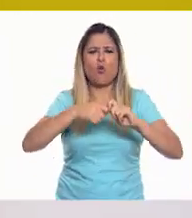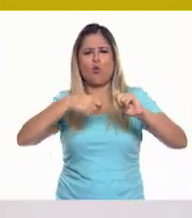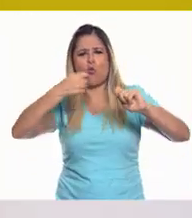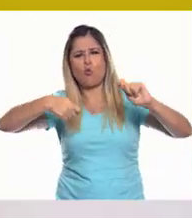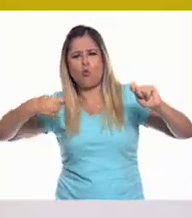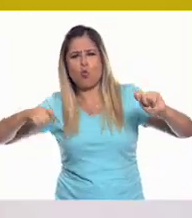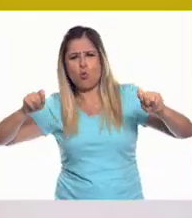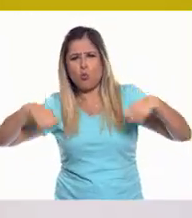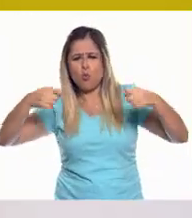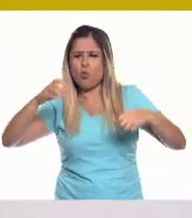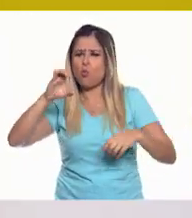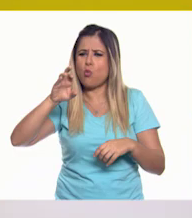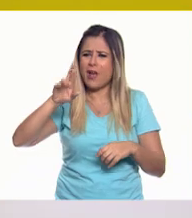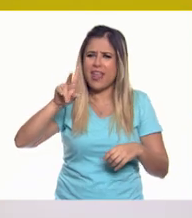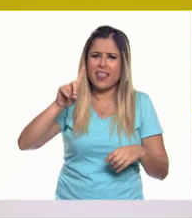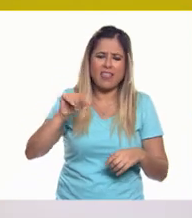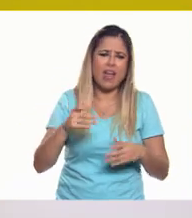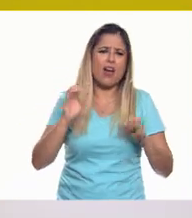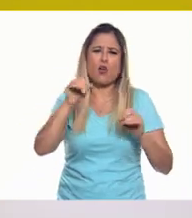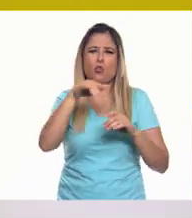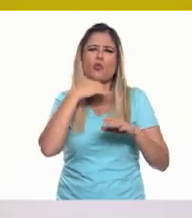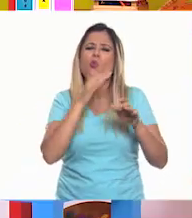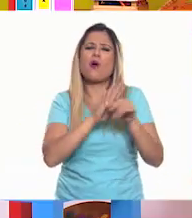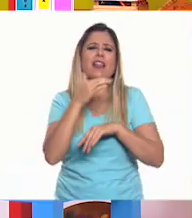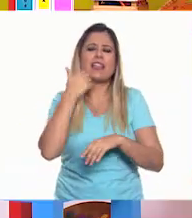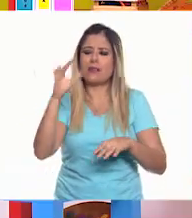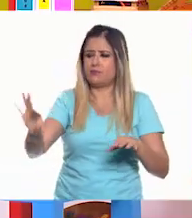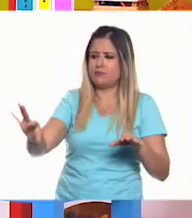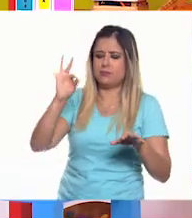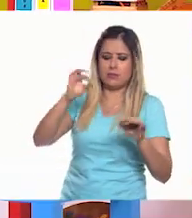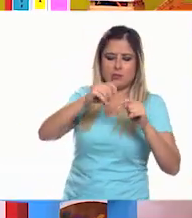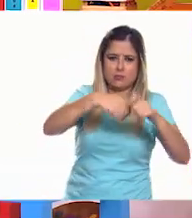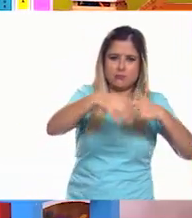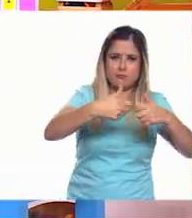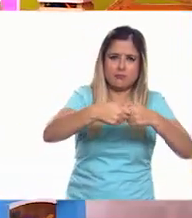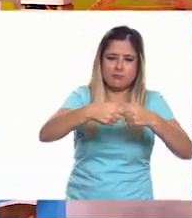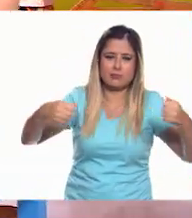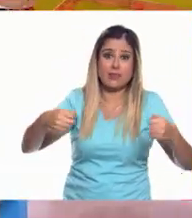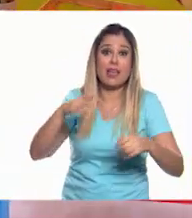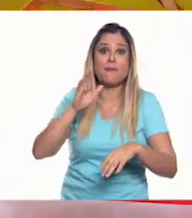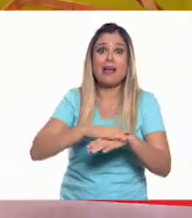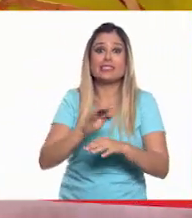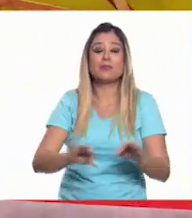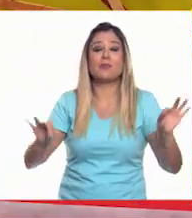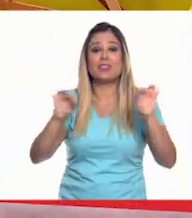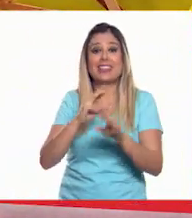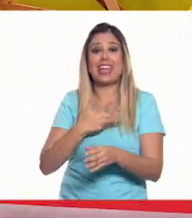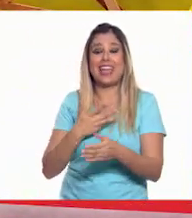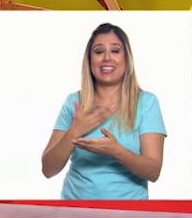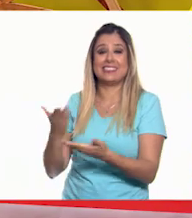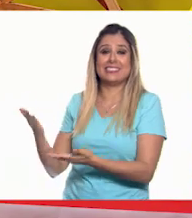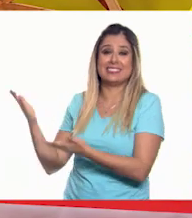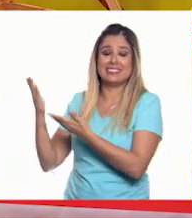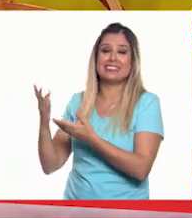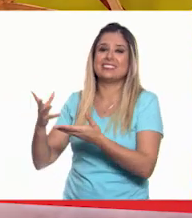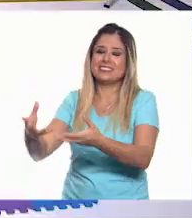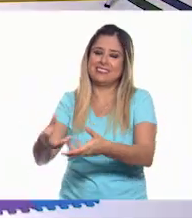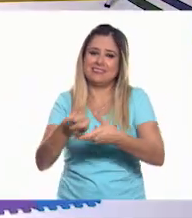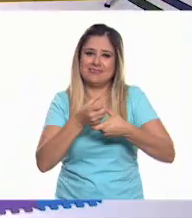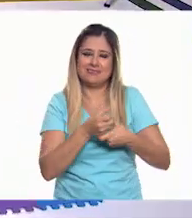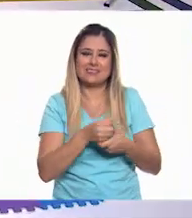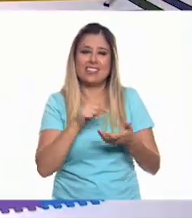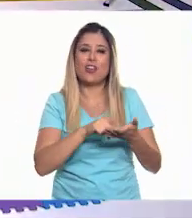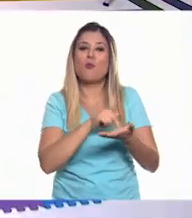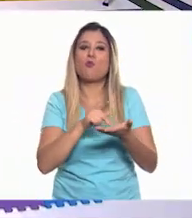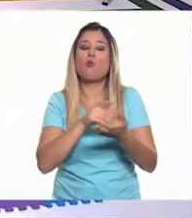algo con lo que puedan sujetar o amarrar. ¿Y qué crees? Nos falta algo importante. Vamos a tomar